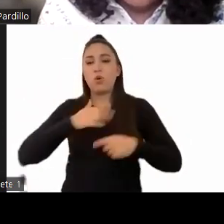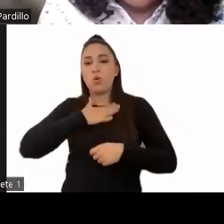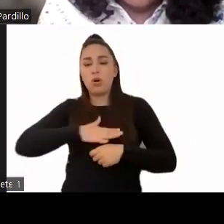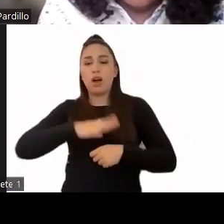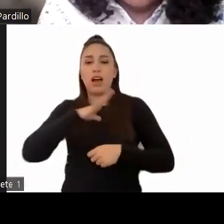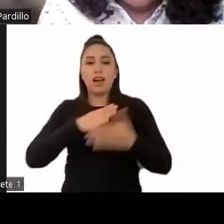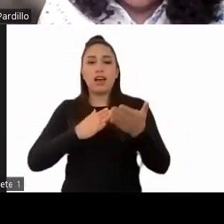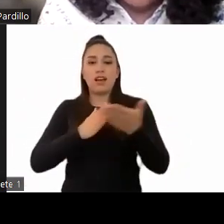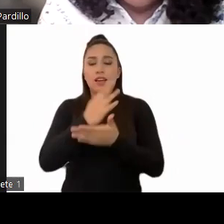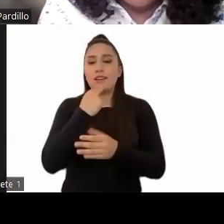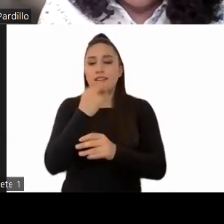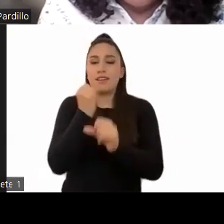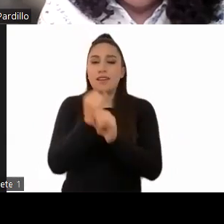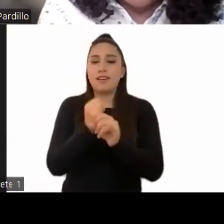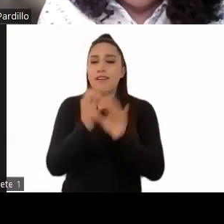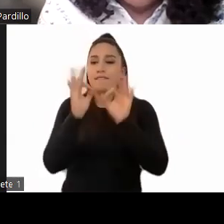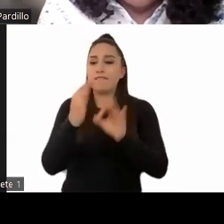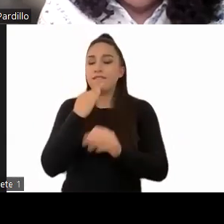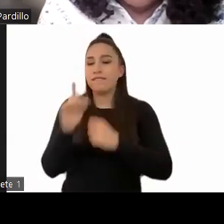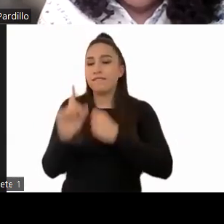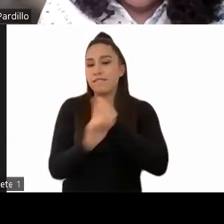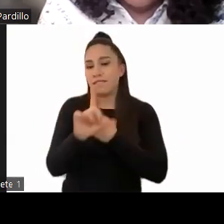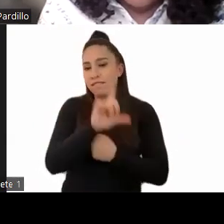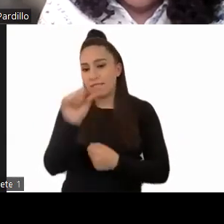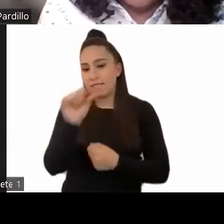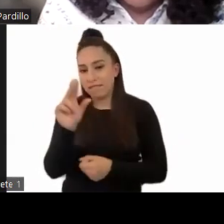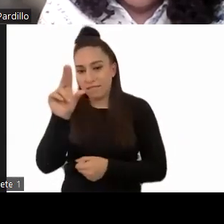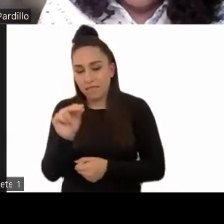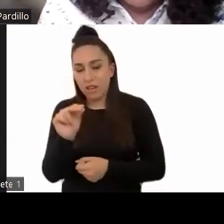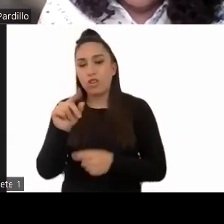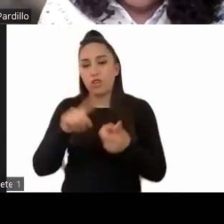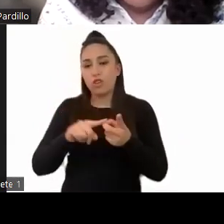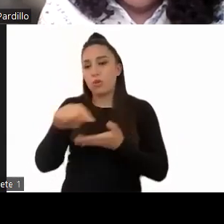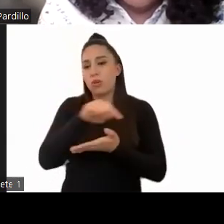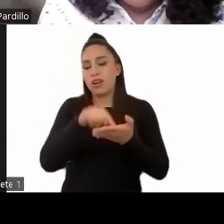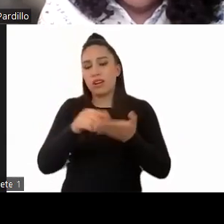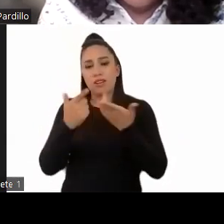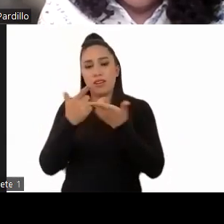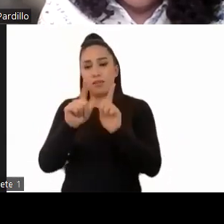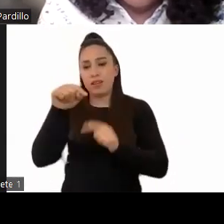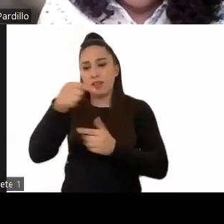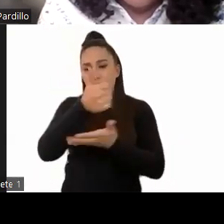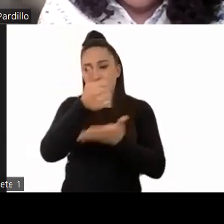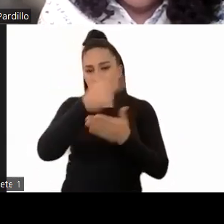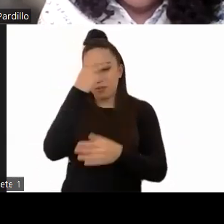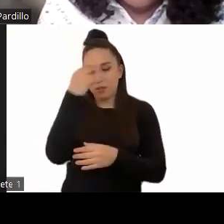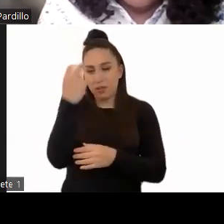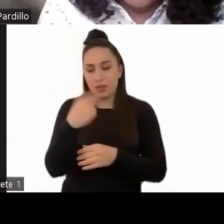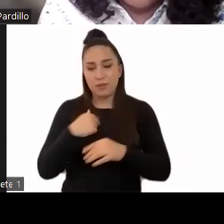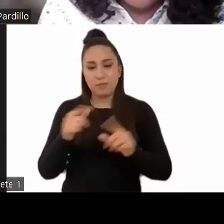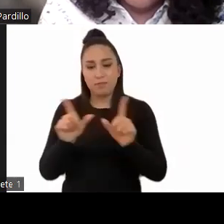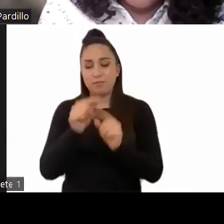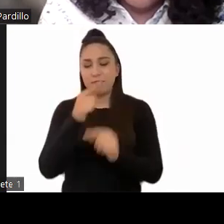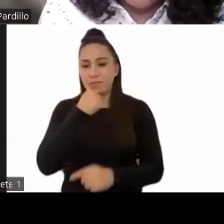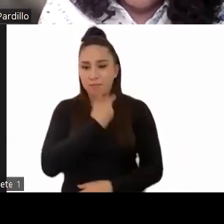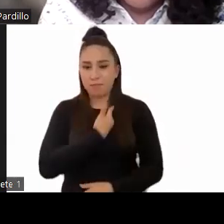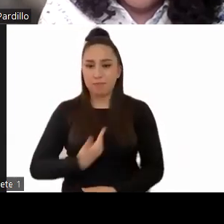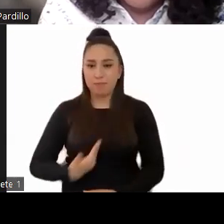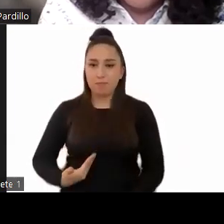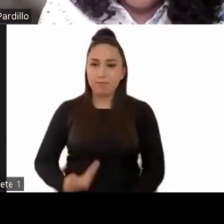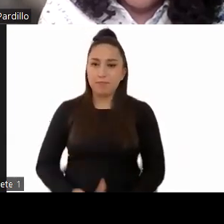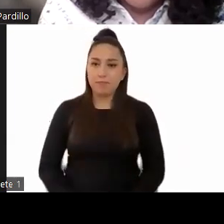servicio de Internet de banda ancha en espacios públicos de la Ciudad de México, como se prevé. Es cuanto, diputado presidente.